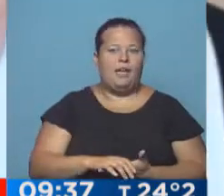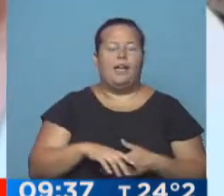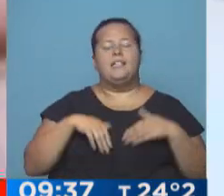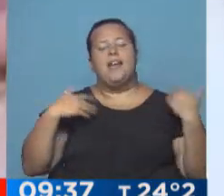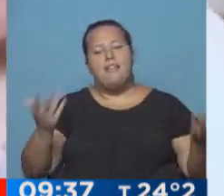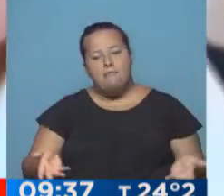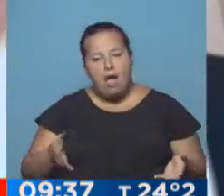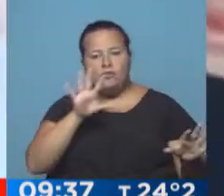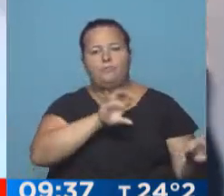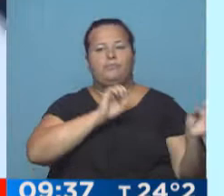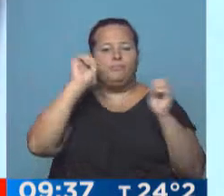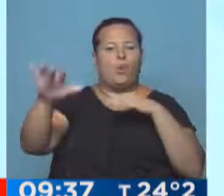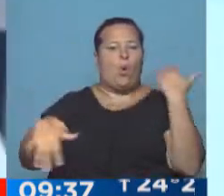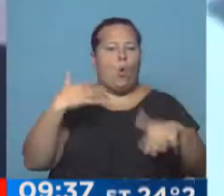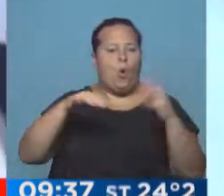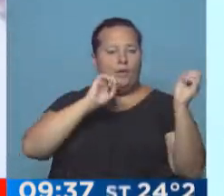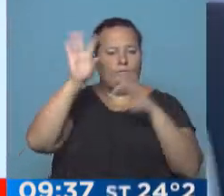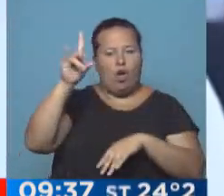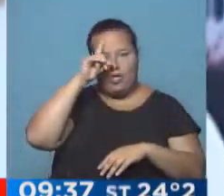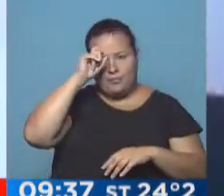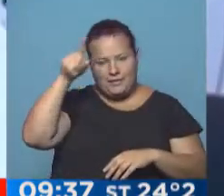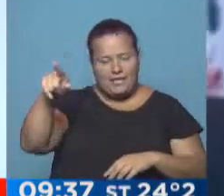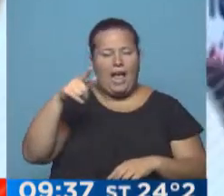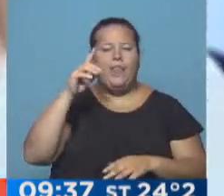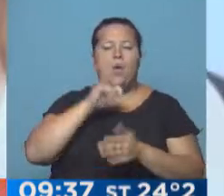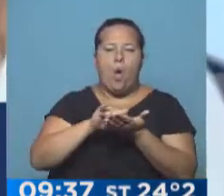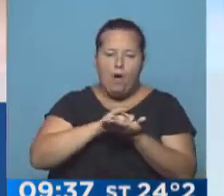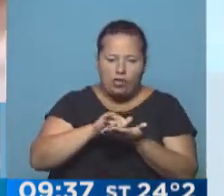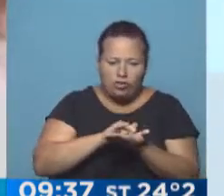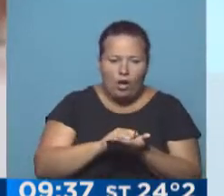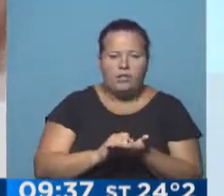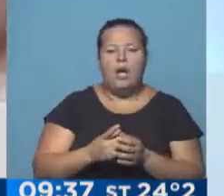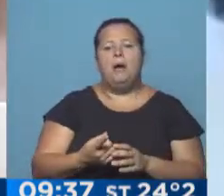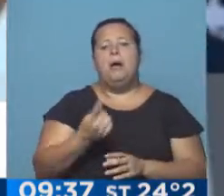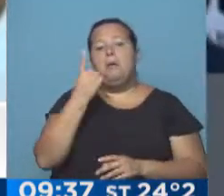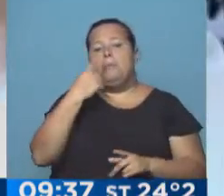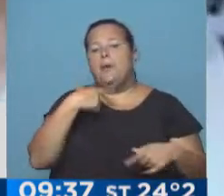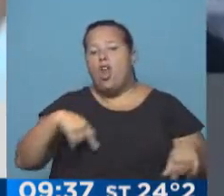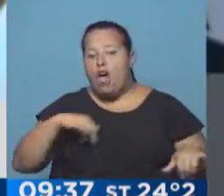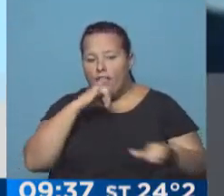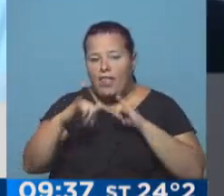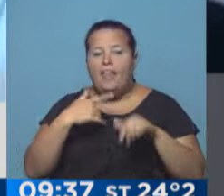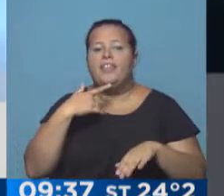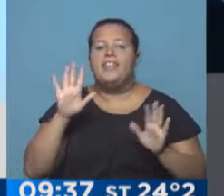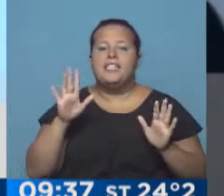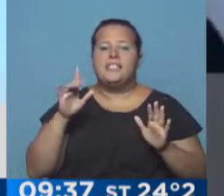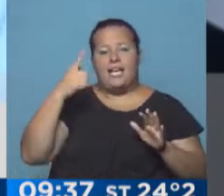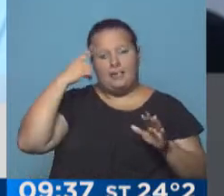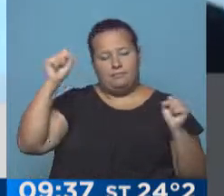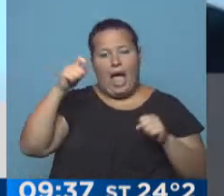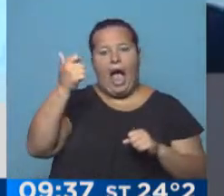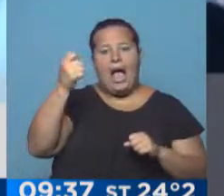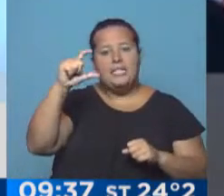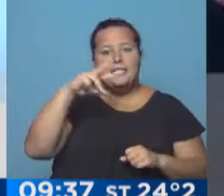desmayó fue llevada de urgencia al hospital monte sinaí de nueva york las primeras noticias hablaban de un ataque cerebrovascular